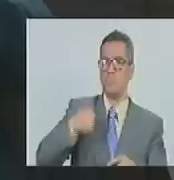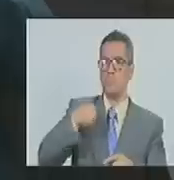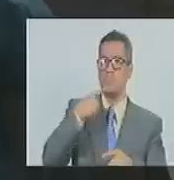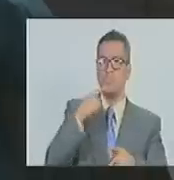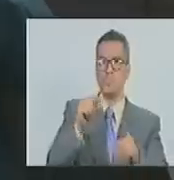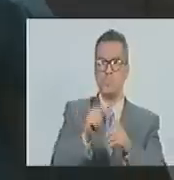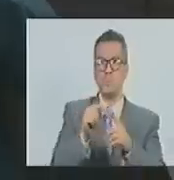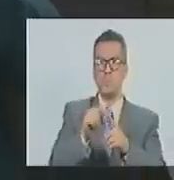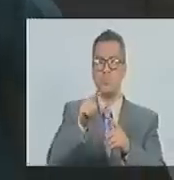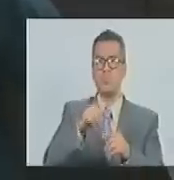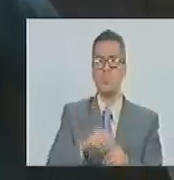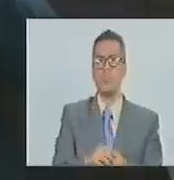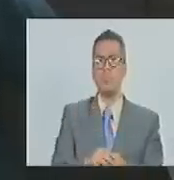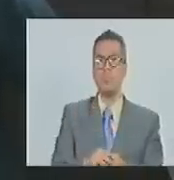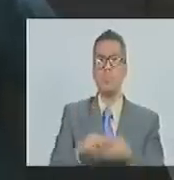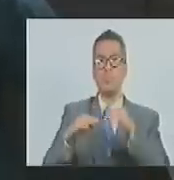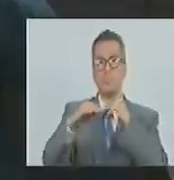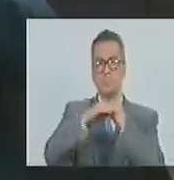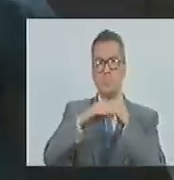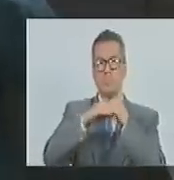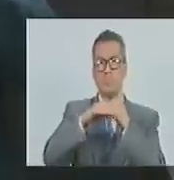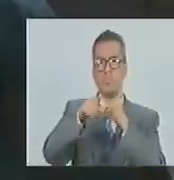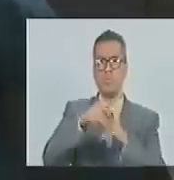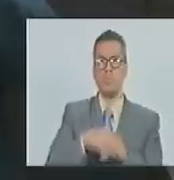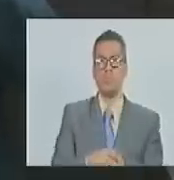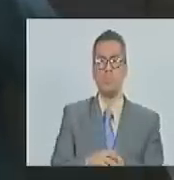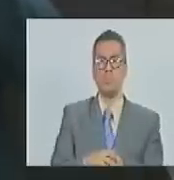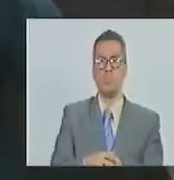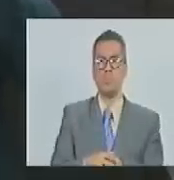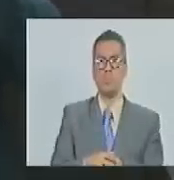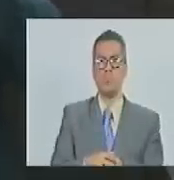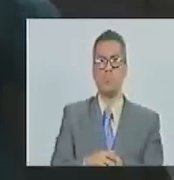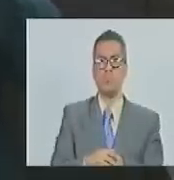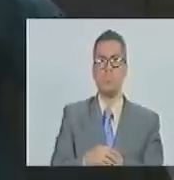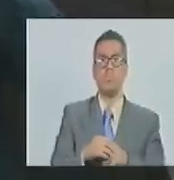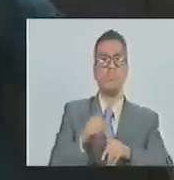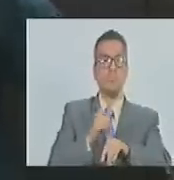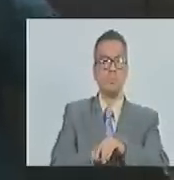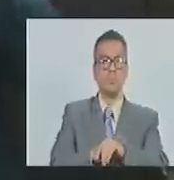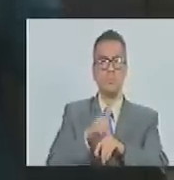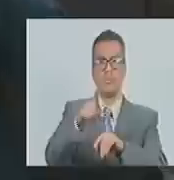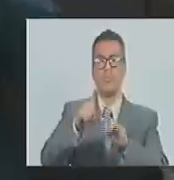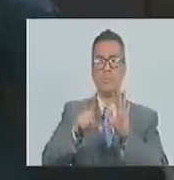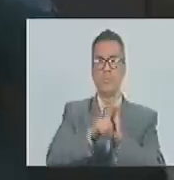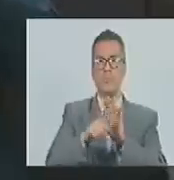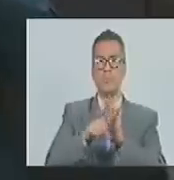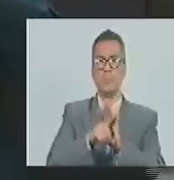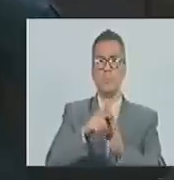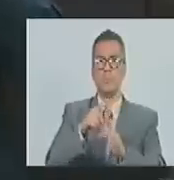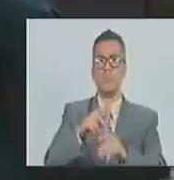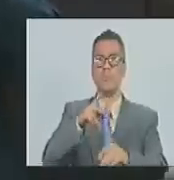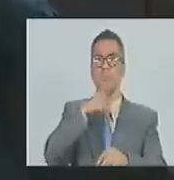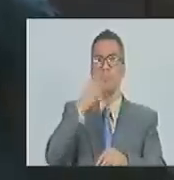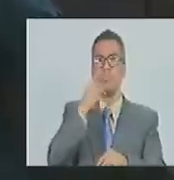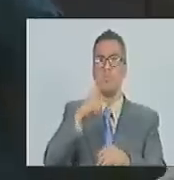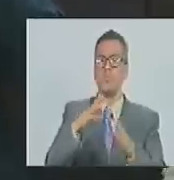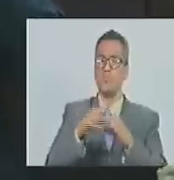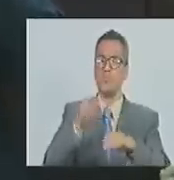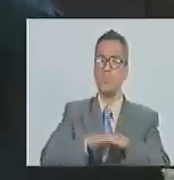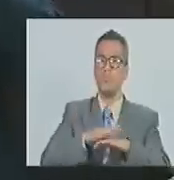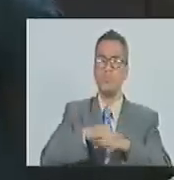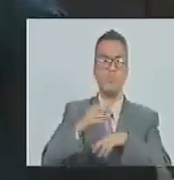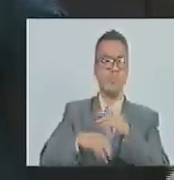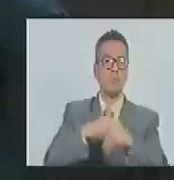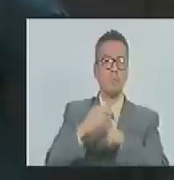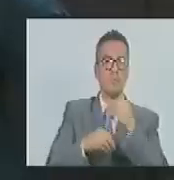célebre decreto? Igualar mediante un instrumento legal y político las atrocidades